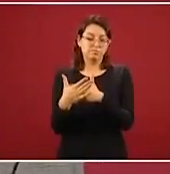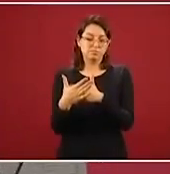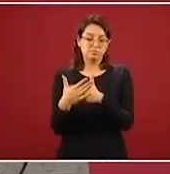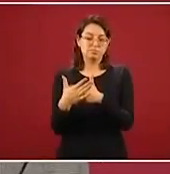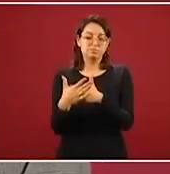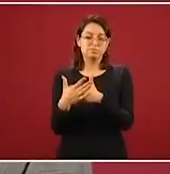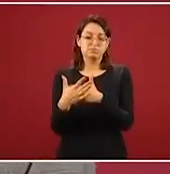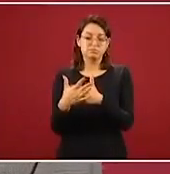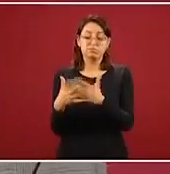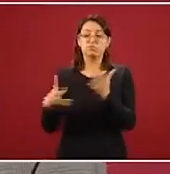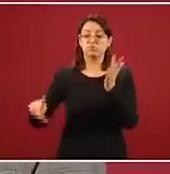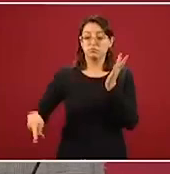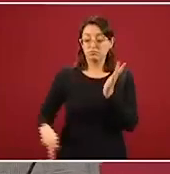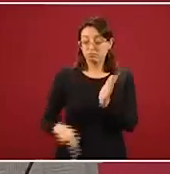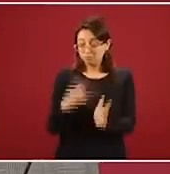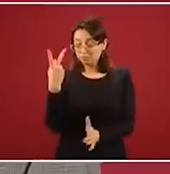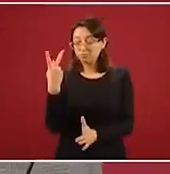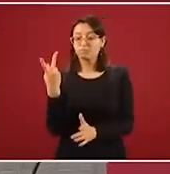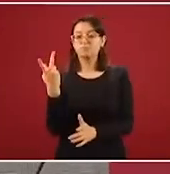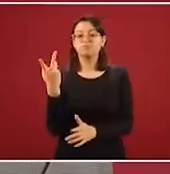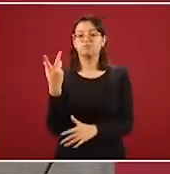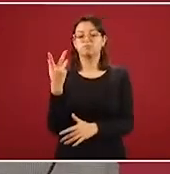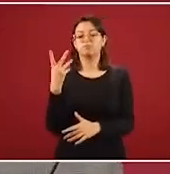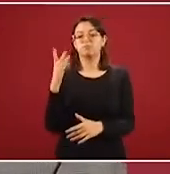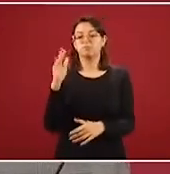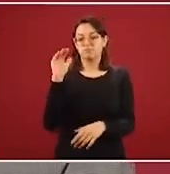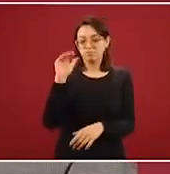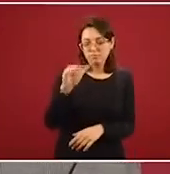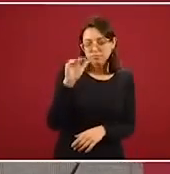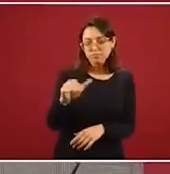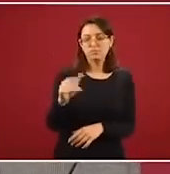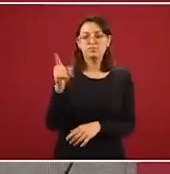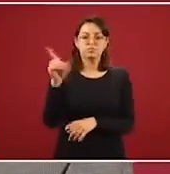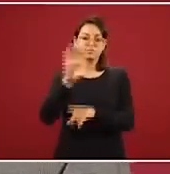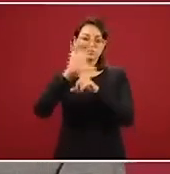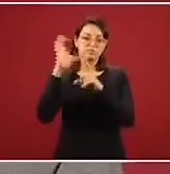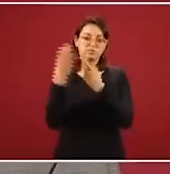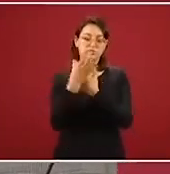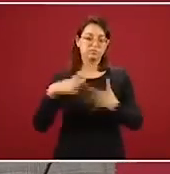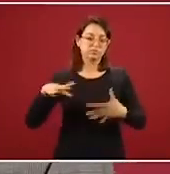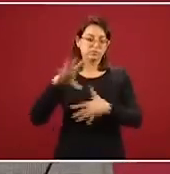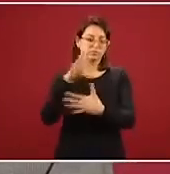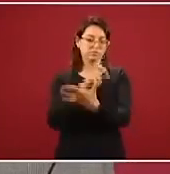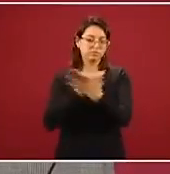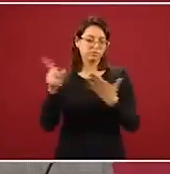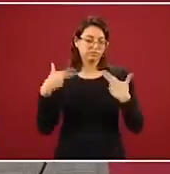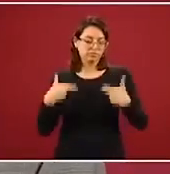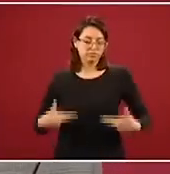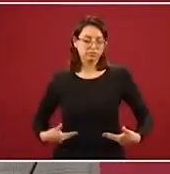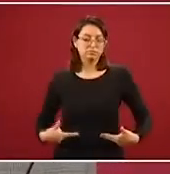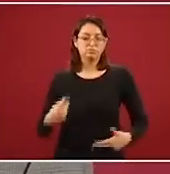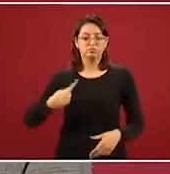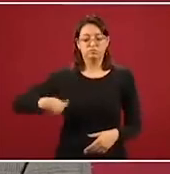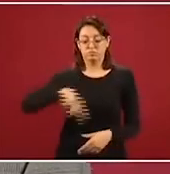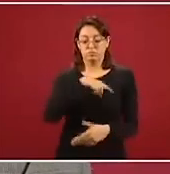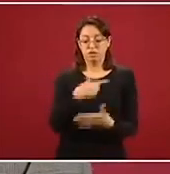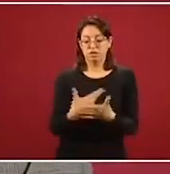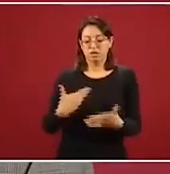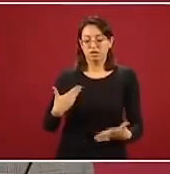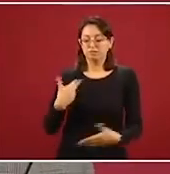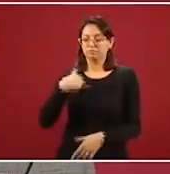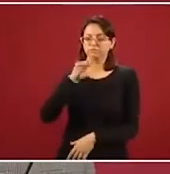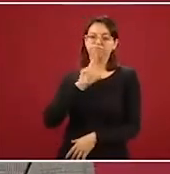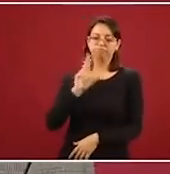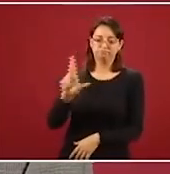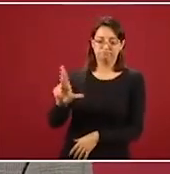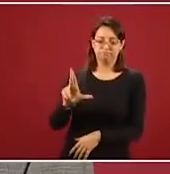renovación o ratificación o un nuevo señalamiento por parte de la Comisión Interamericana, nos vamos a anticipar a responder lo